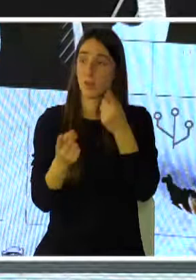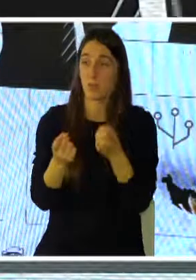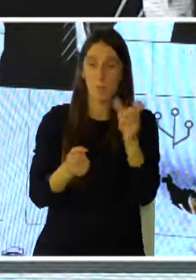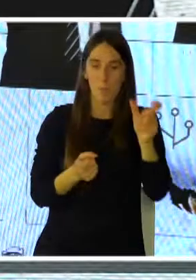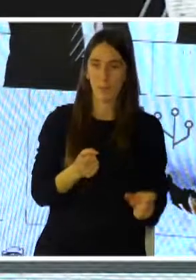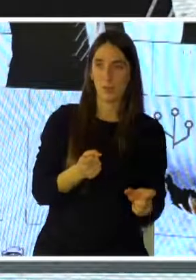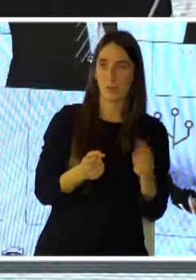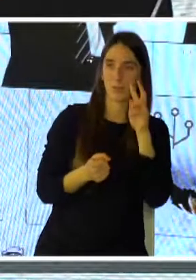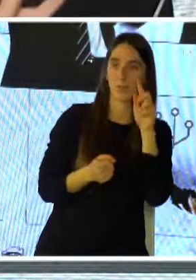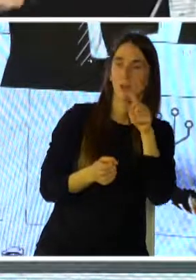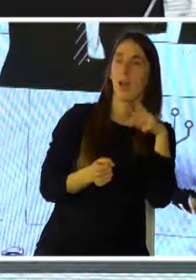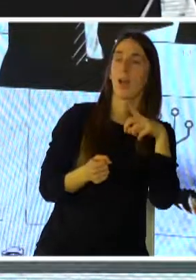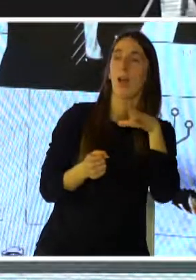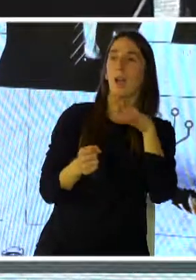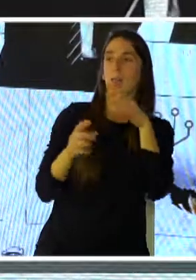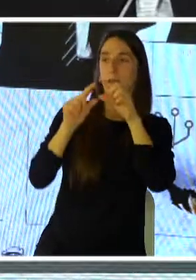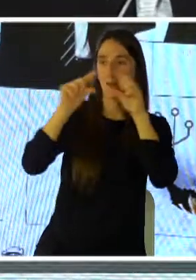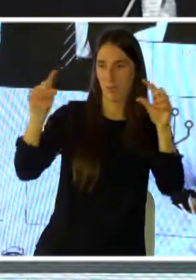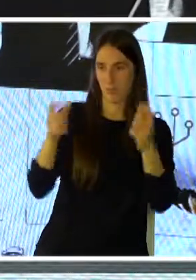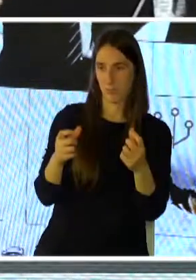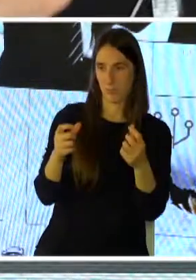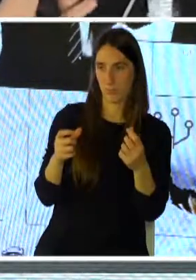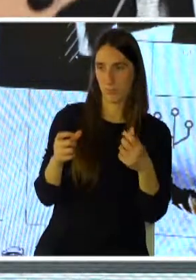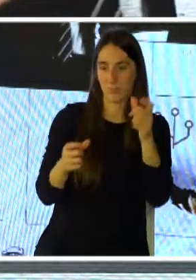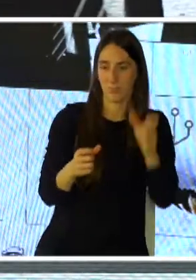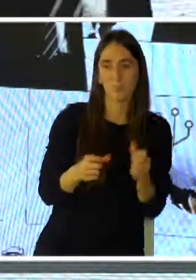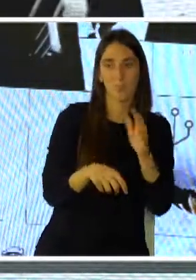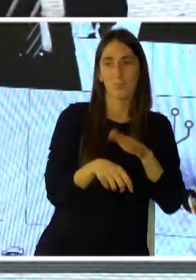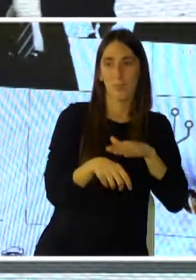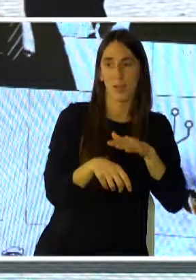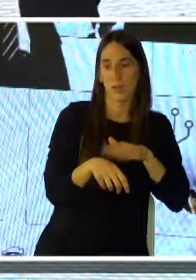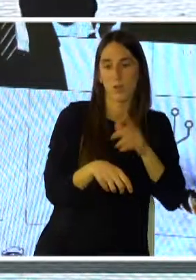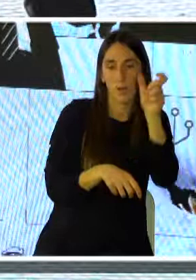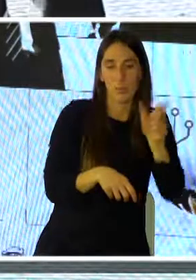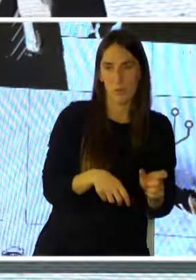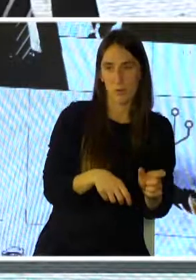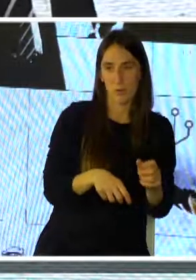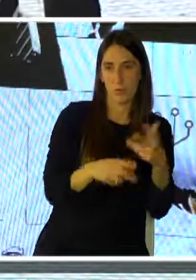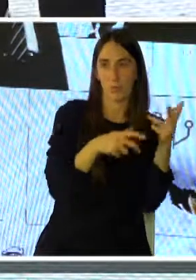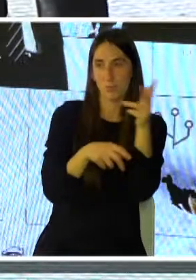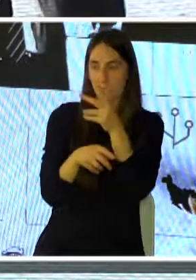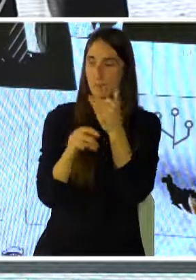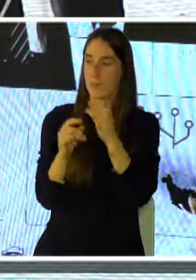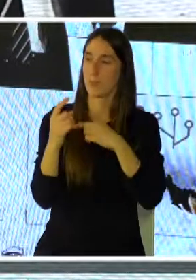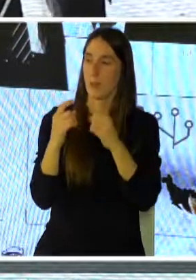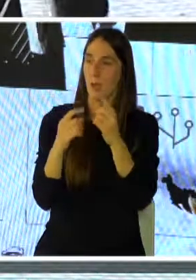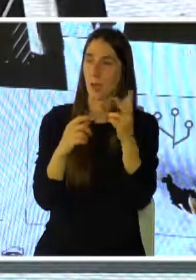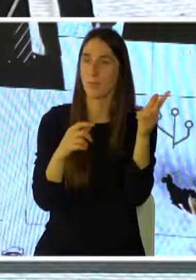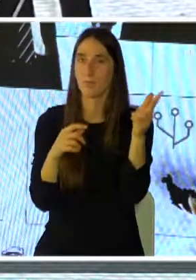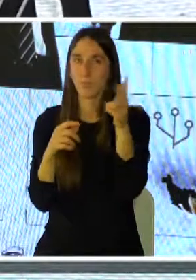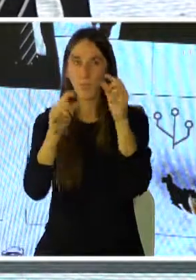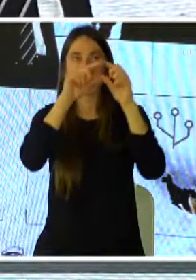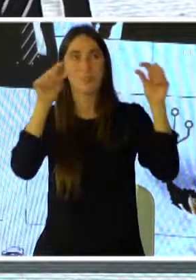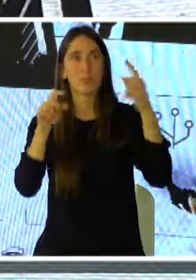diga, acá hay un cartel. Todavía es humano. La idea es correr un proceso de Video Analytics que vaya detectando cuáles son